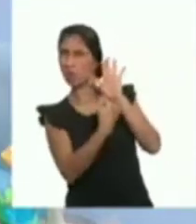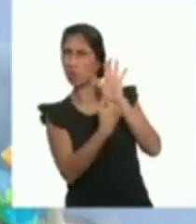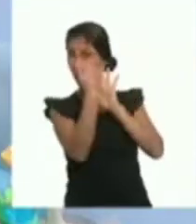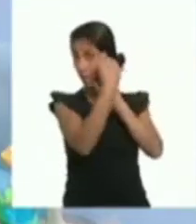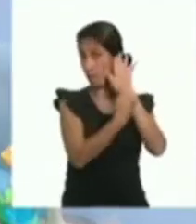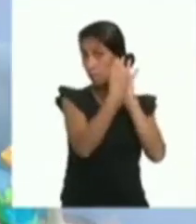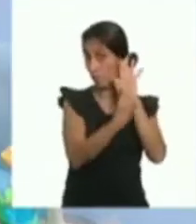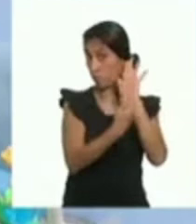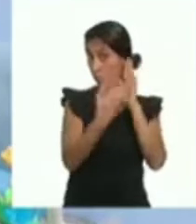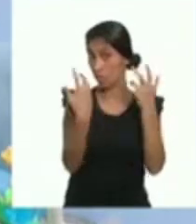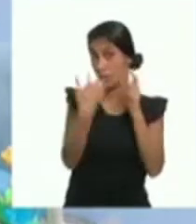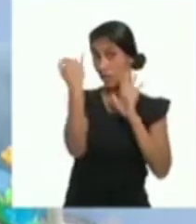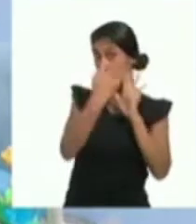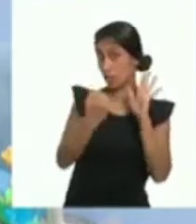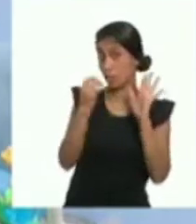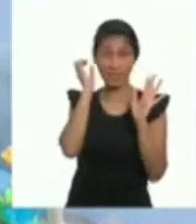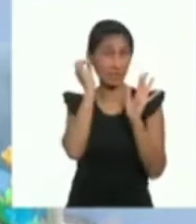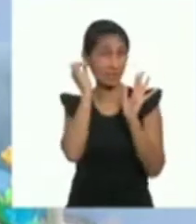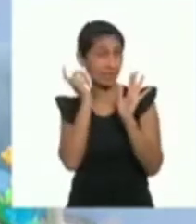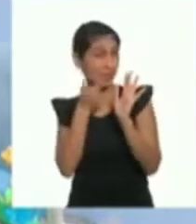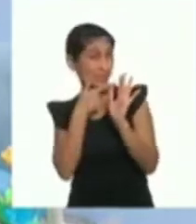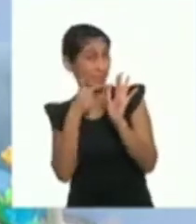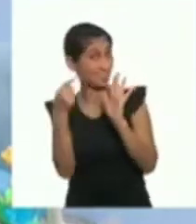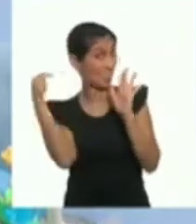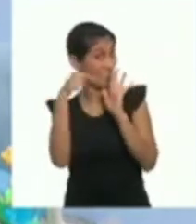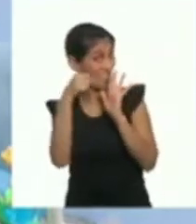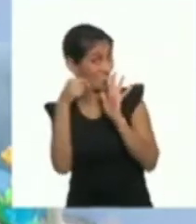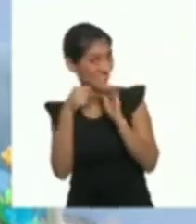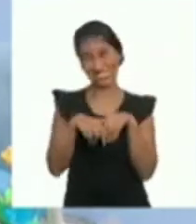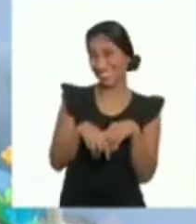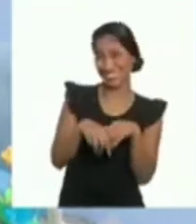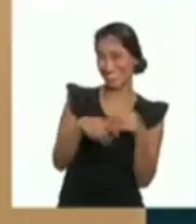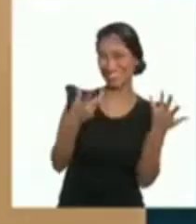la imagen que está al fondo.